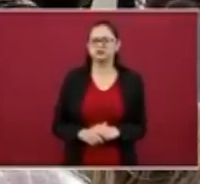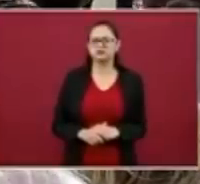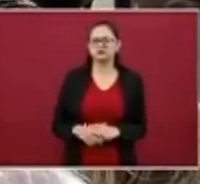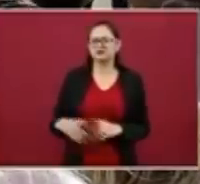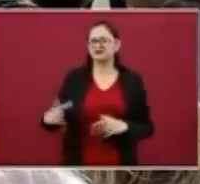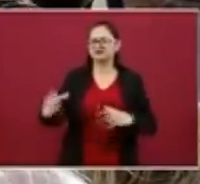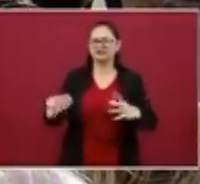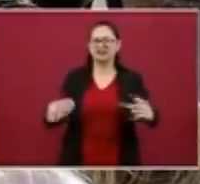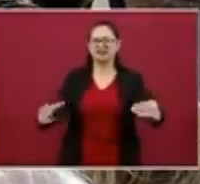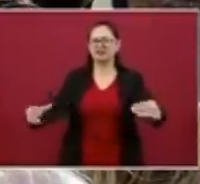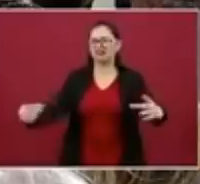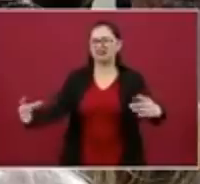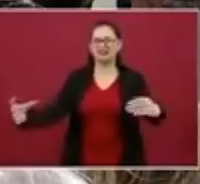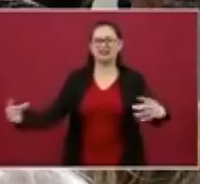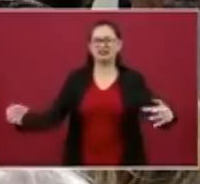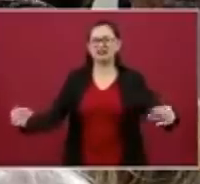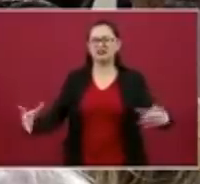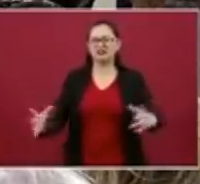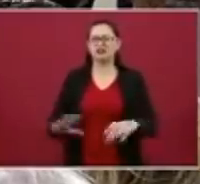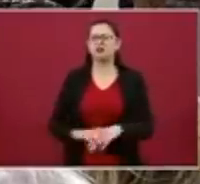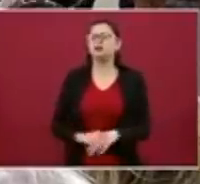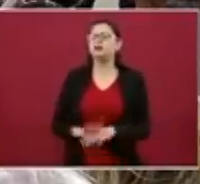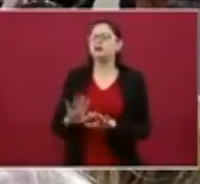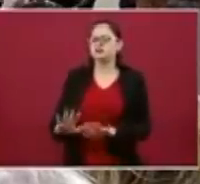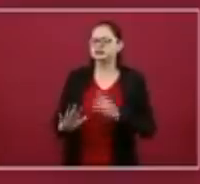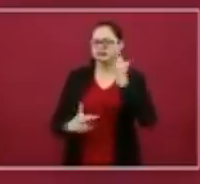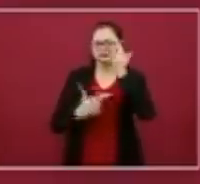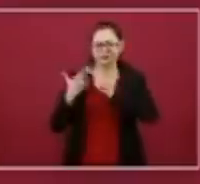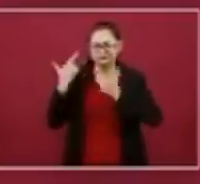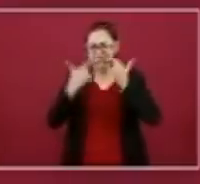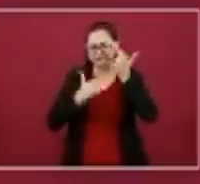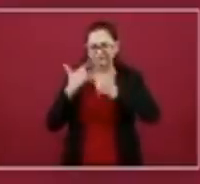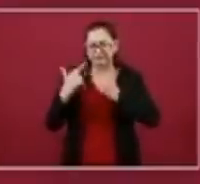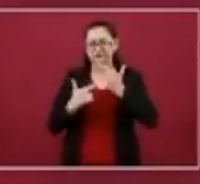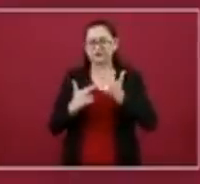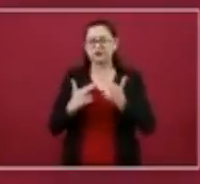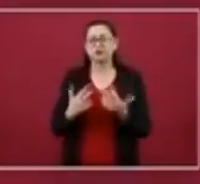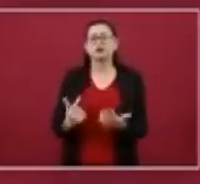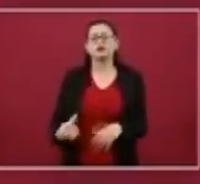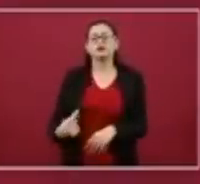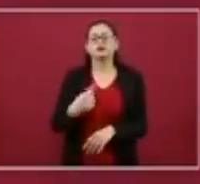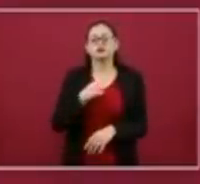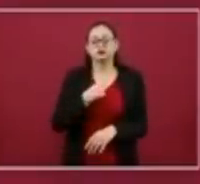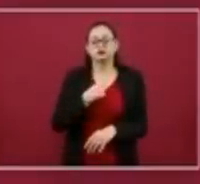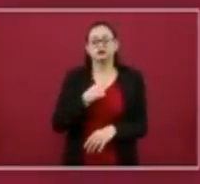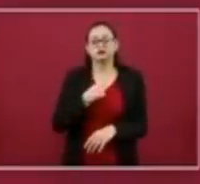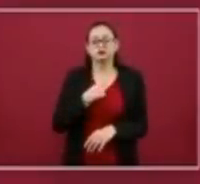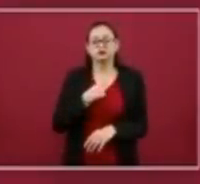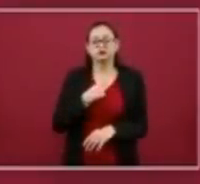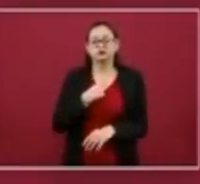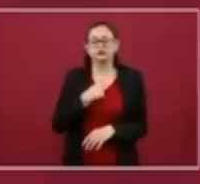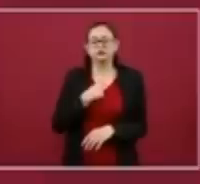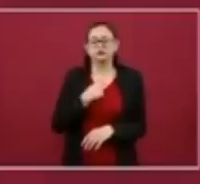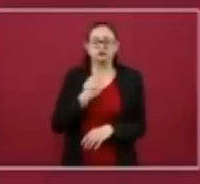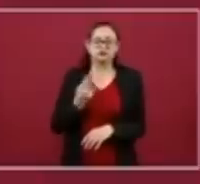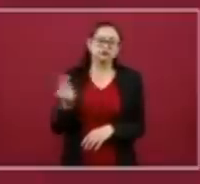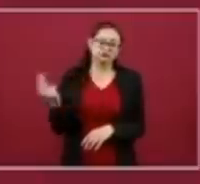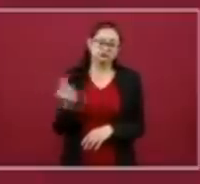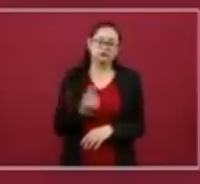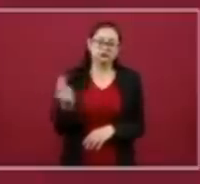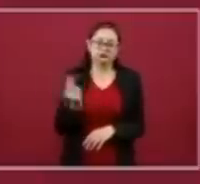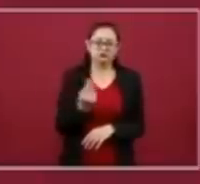Están analizándolo, lo van a ver. Lo que pasa es que yo sí necesito del apoyo,